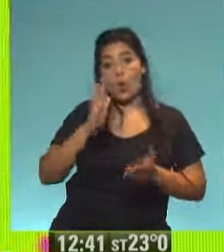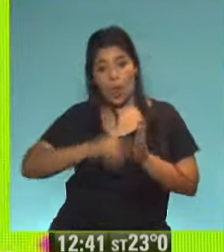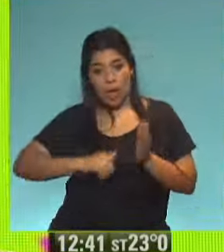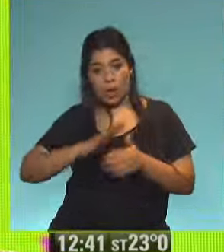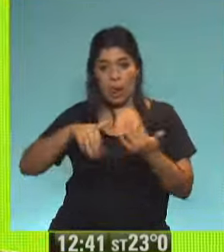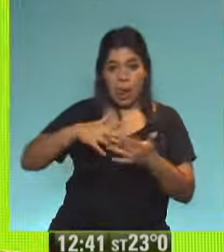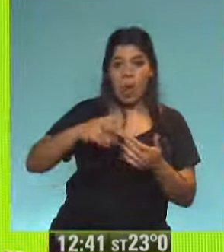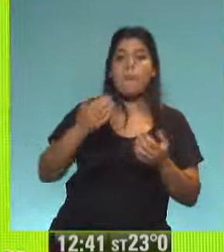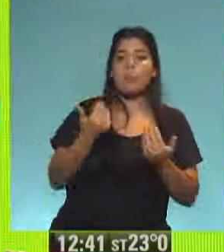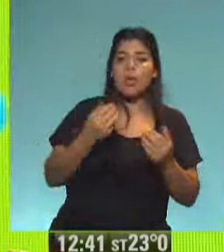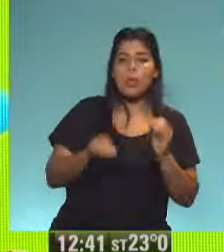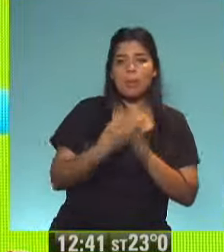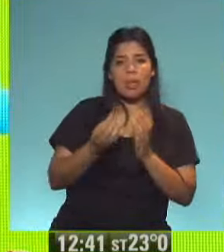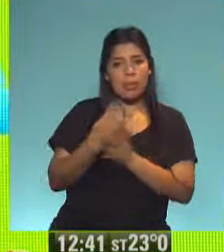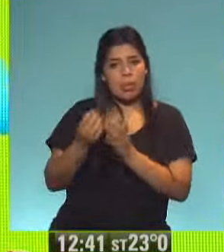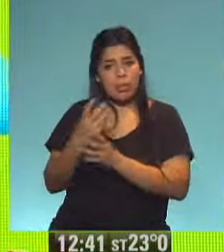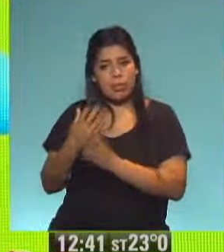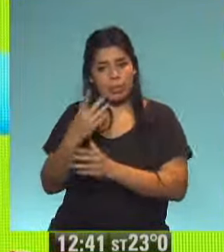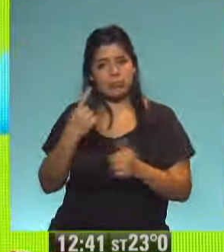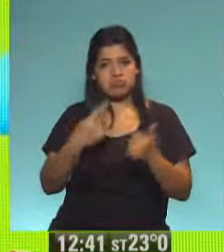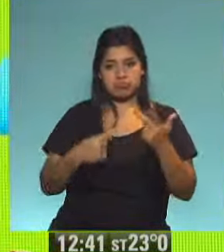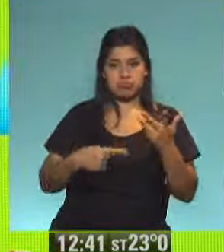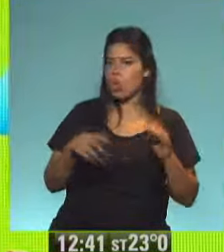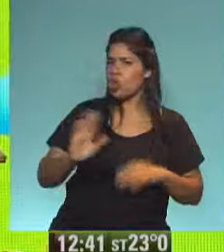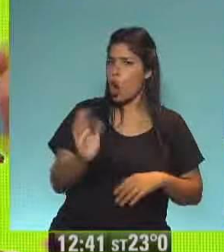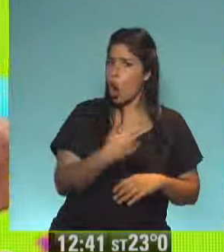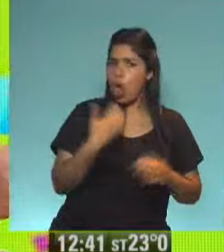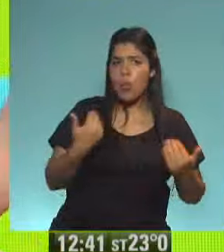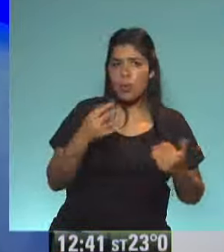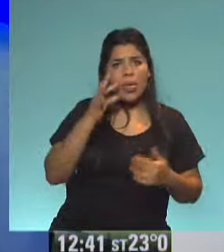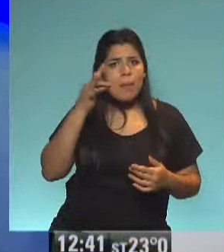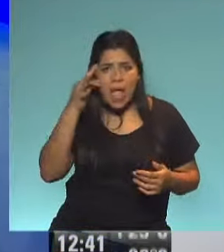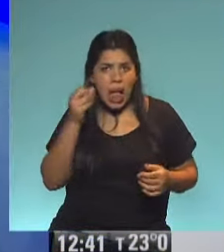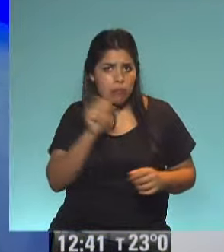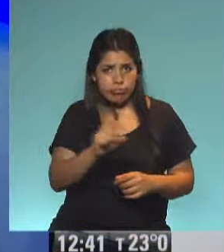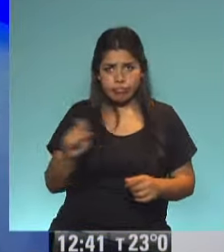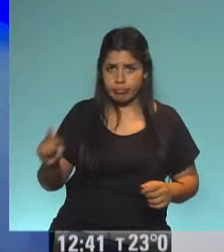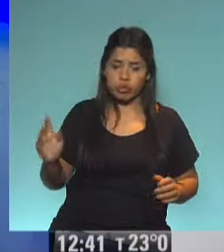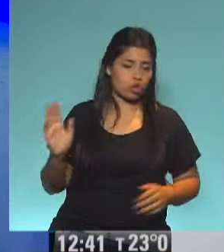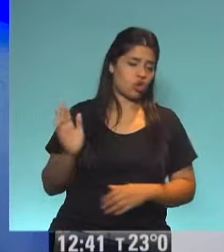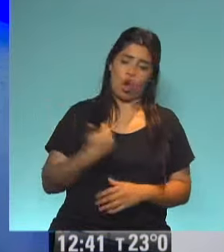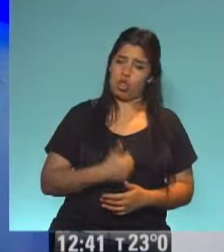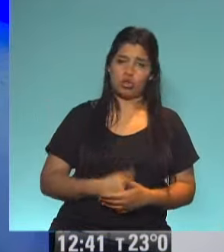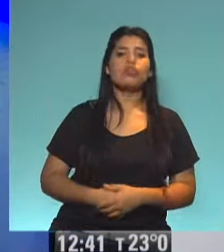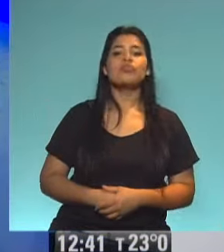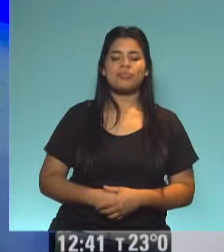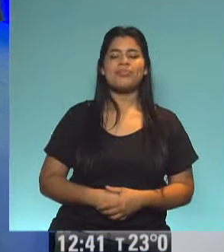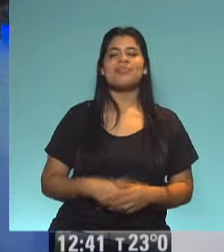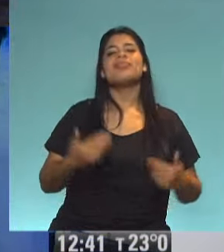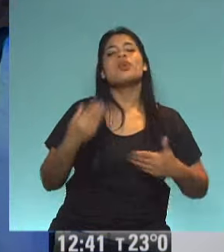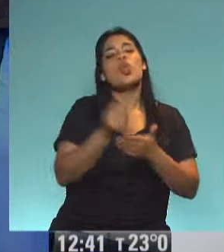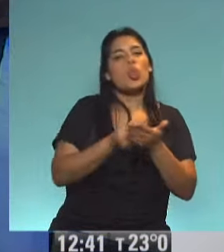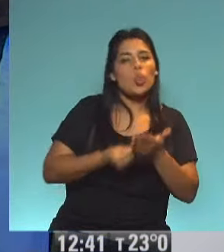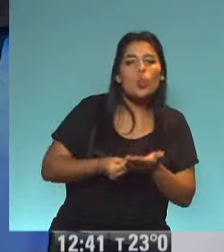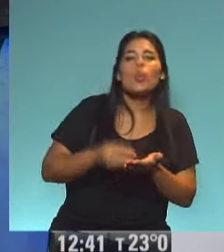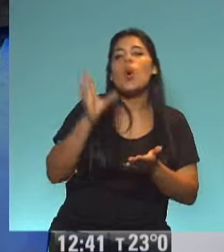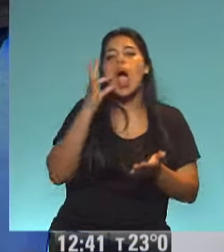infinita variedad de colores que pueden ser color piel. Entonces los podemos después usar para cuando hacemos nuestros dibujos, representamos,